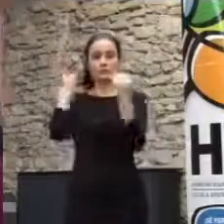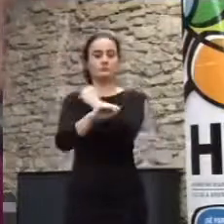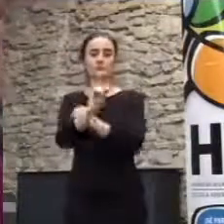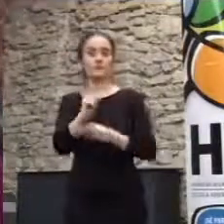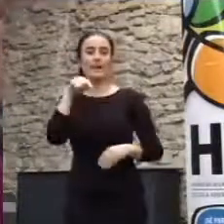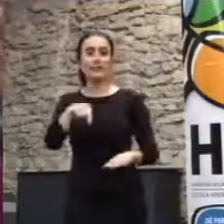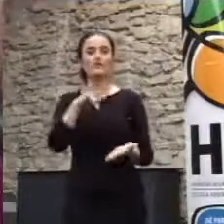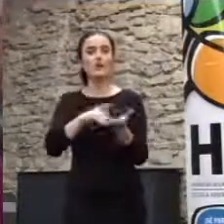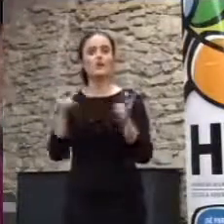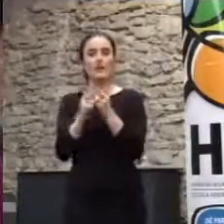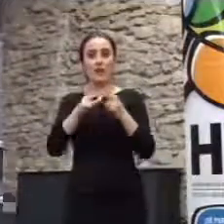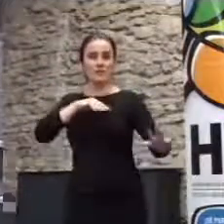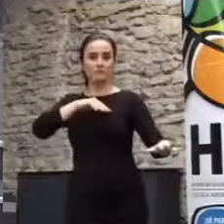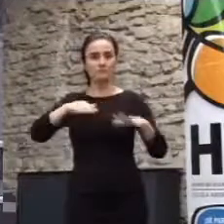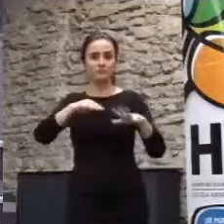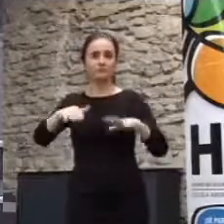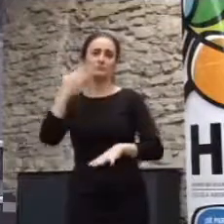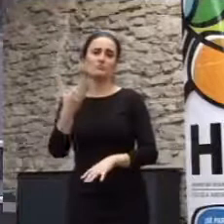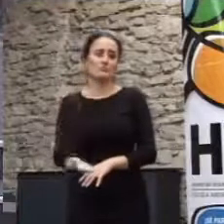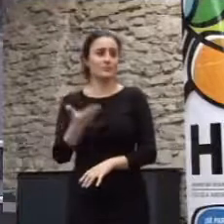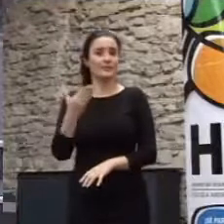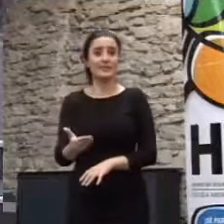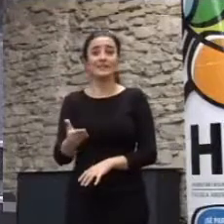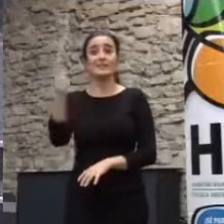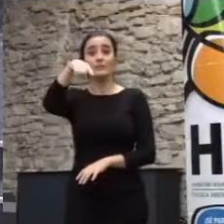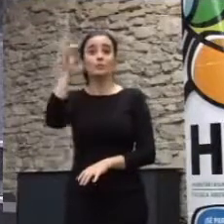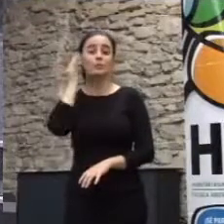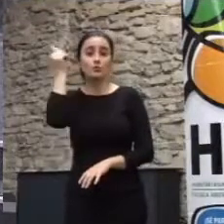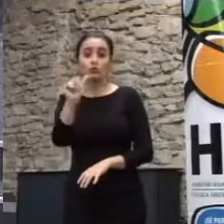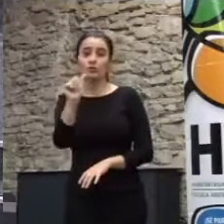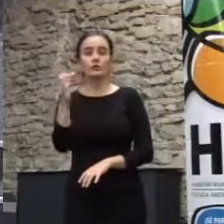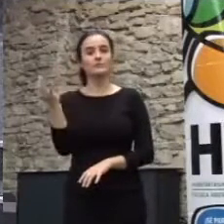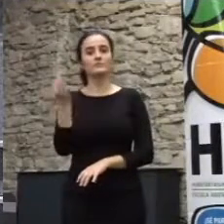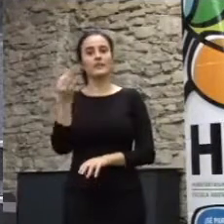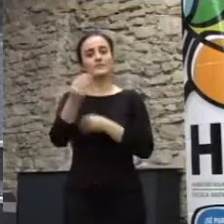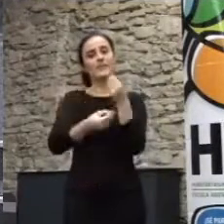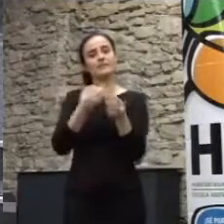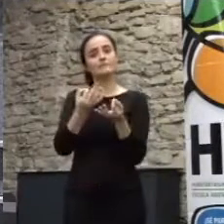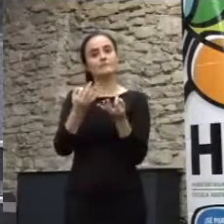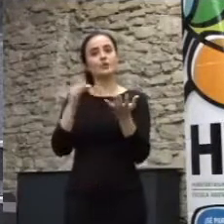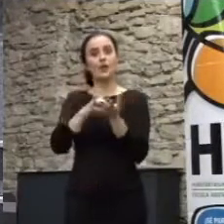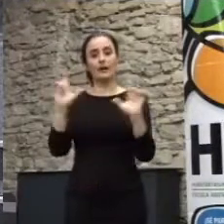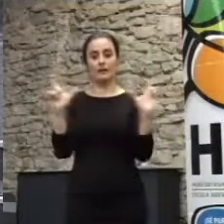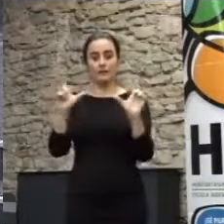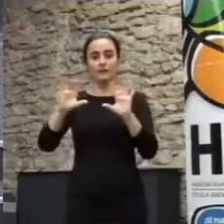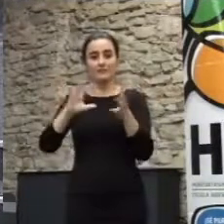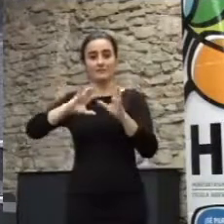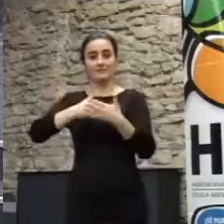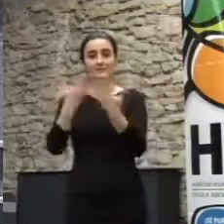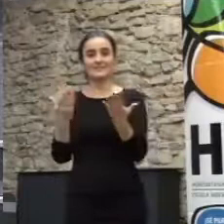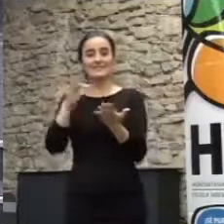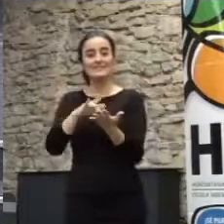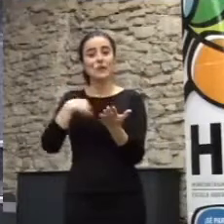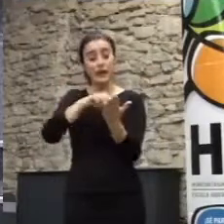hay un movimiento social muy importante y vosotros y vosotras tenéis que hacer que los medios informativos, a la hora de reflejar las cosas,